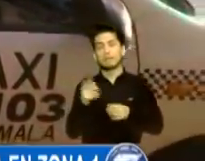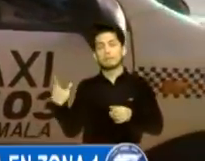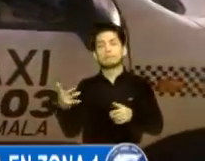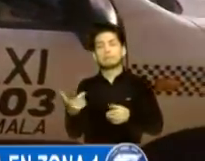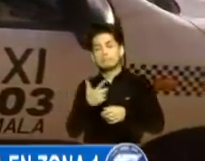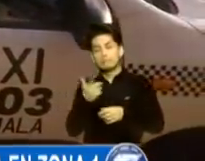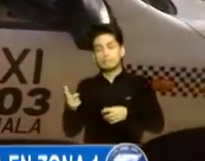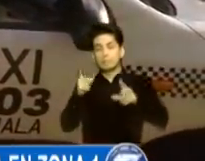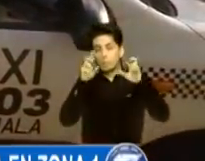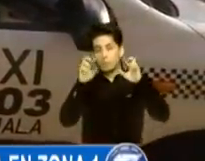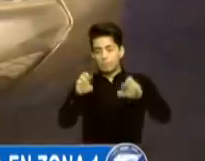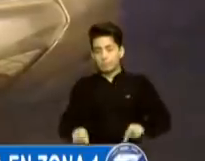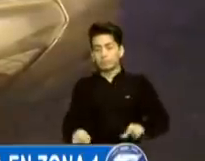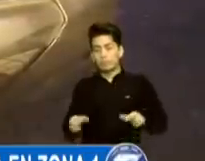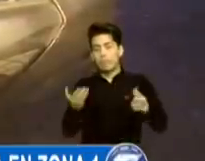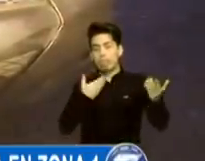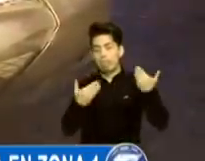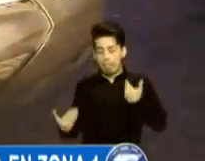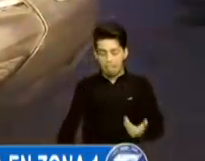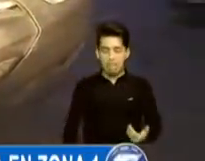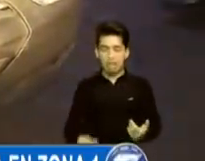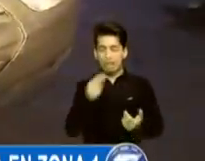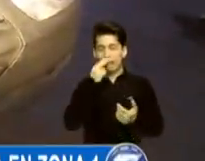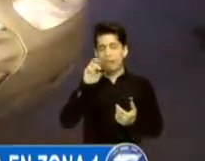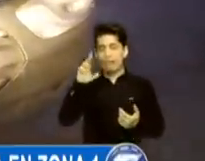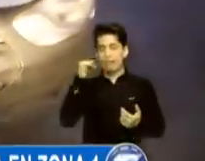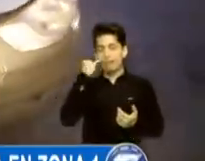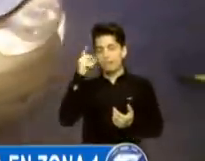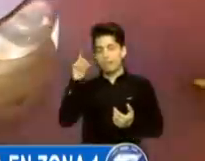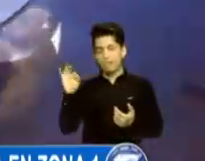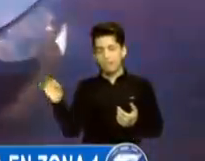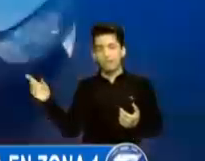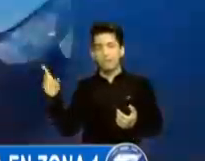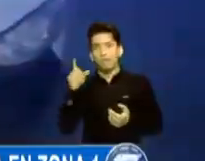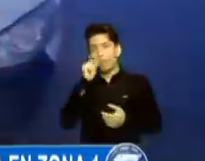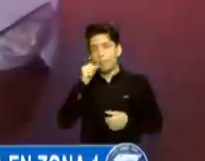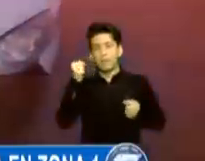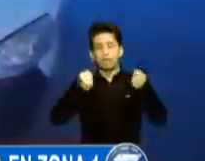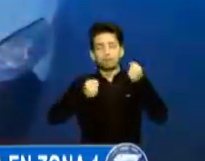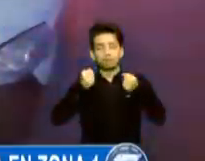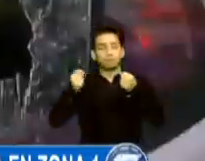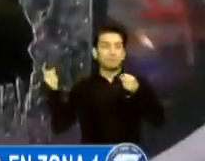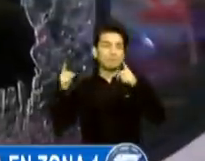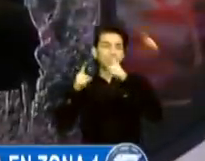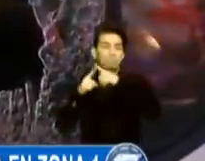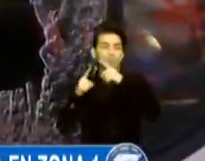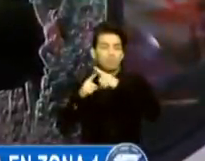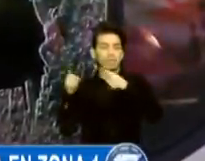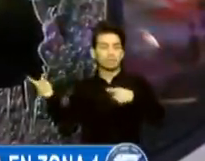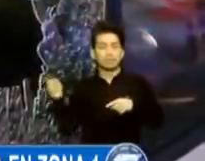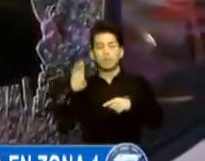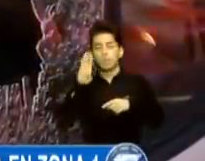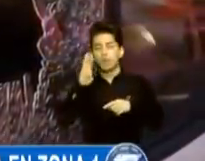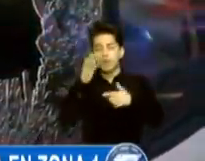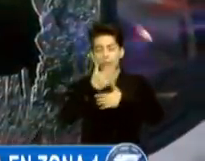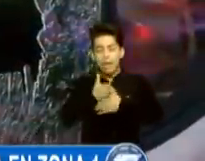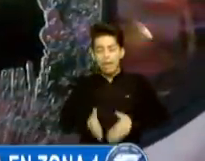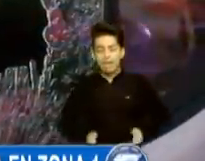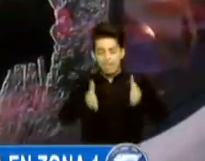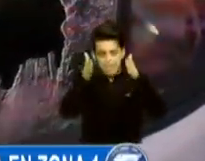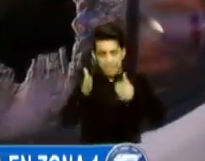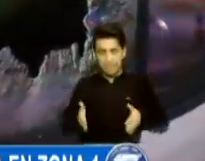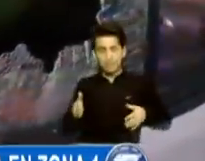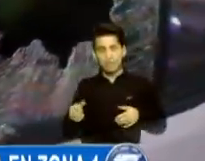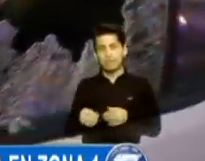hombre identificado como José Antonio Díaz, de 50 años de edad, conductor de un taxi. Hecho ocurrió en la cuarta calle y tercera avenida zona 1. La otra